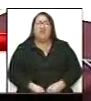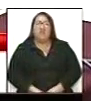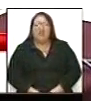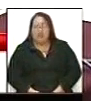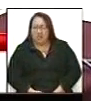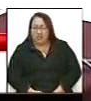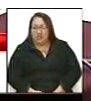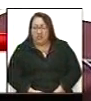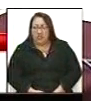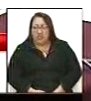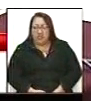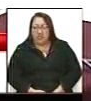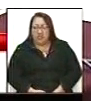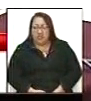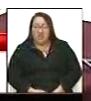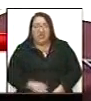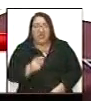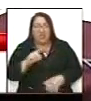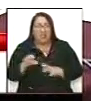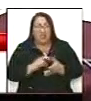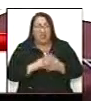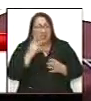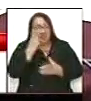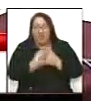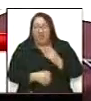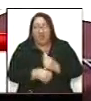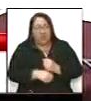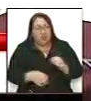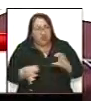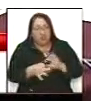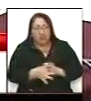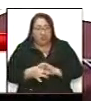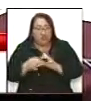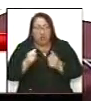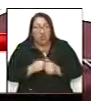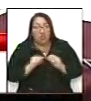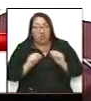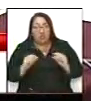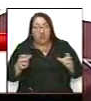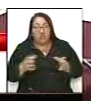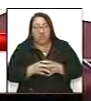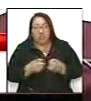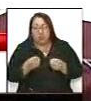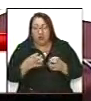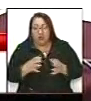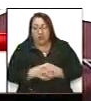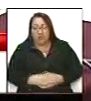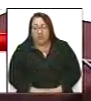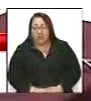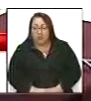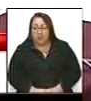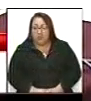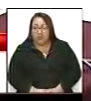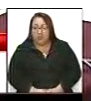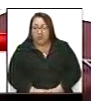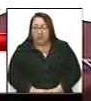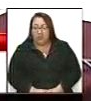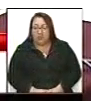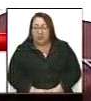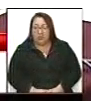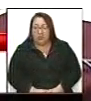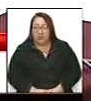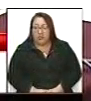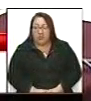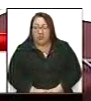partido. Y entonces, ¿eso qué genera? Genera desconfianza, porque cuando el propio partido se reúne en bancada, no sabes cómo es la otra persona